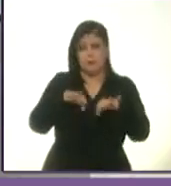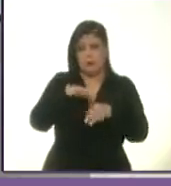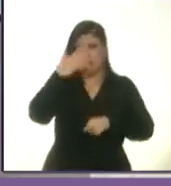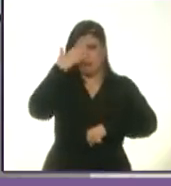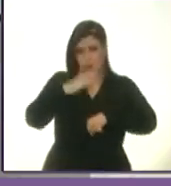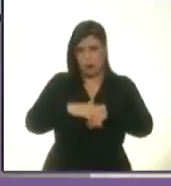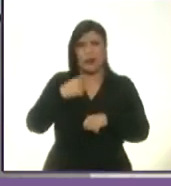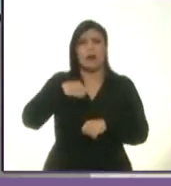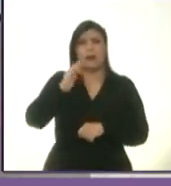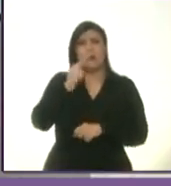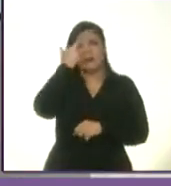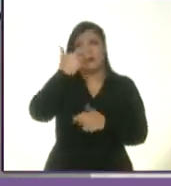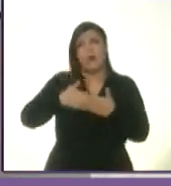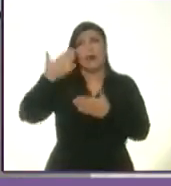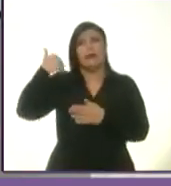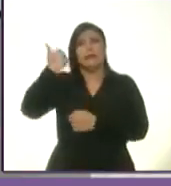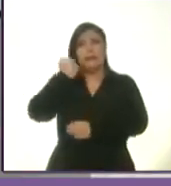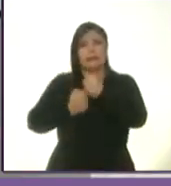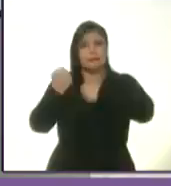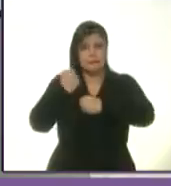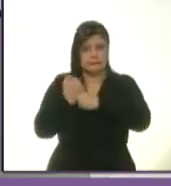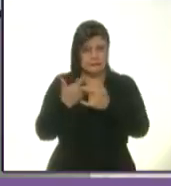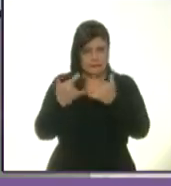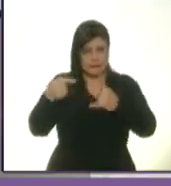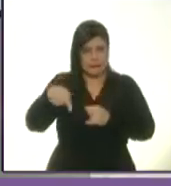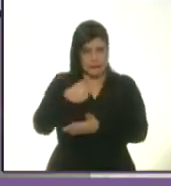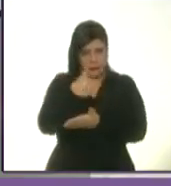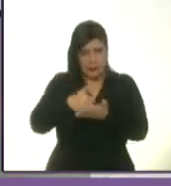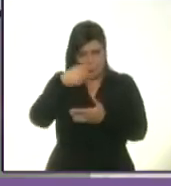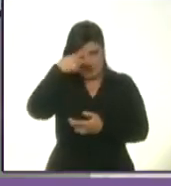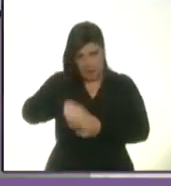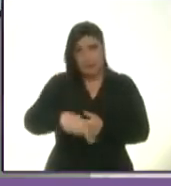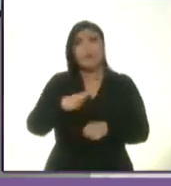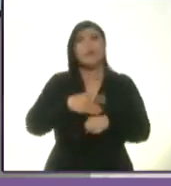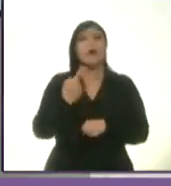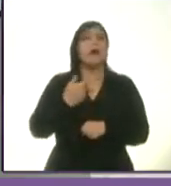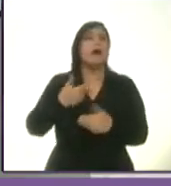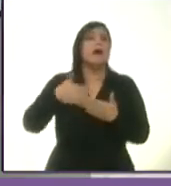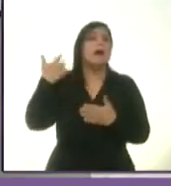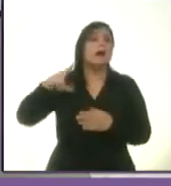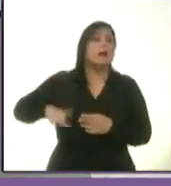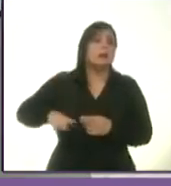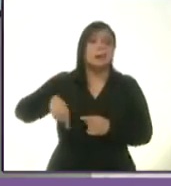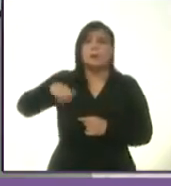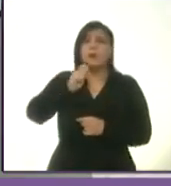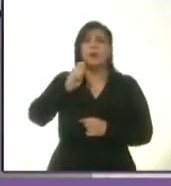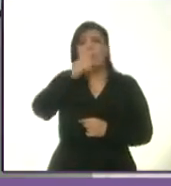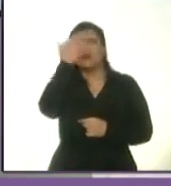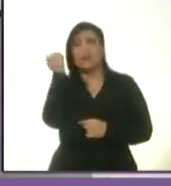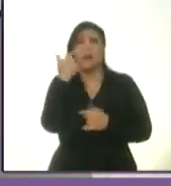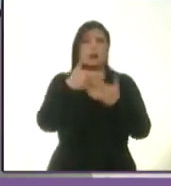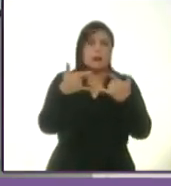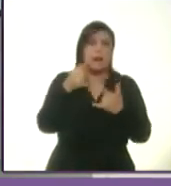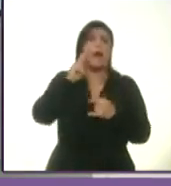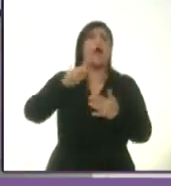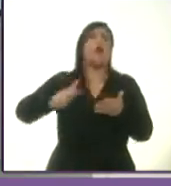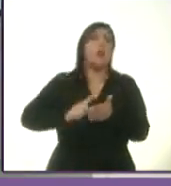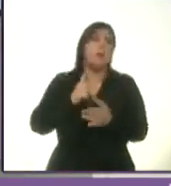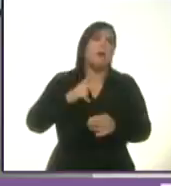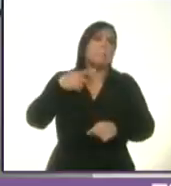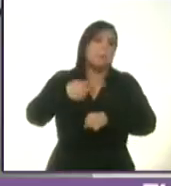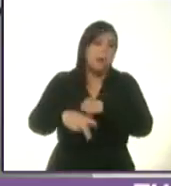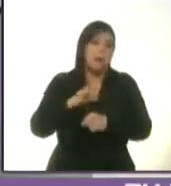capitalinos que retrocedamos seis años en la historia de esta ciudad porque los gobiernos que no conocen su historia corren el riesgo de repetirla